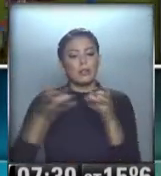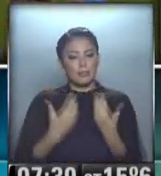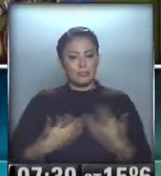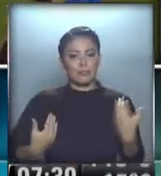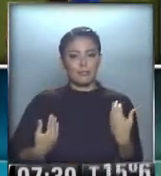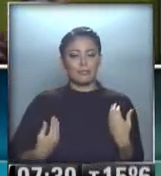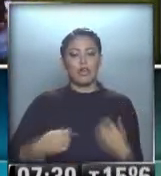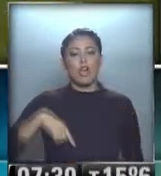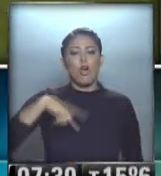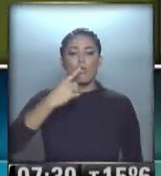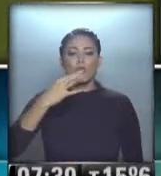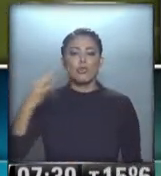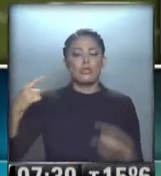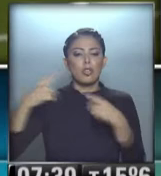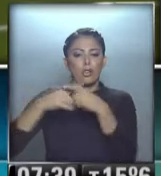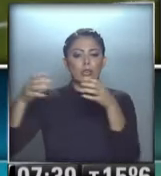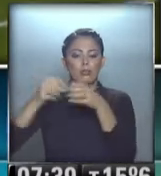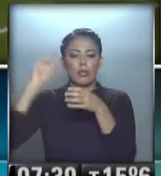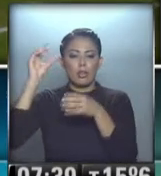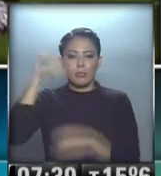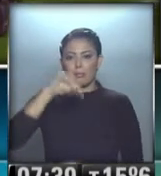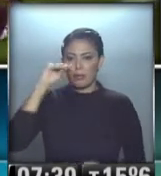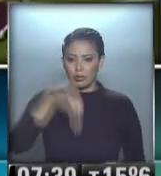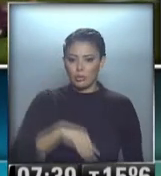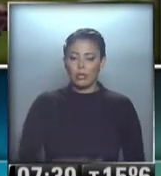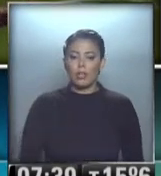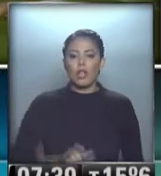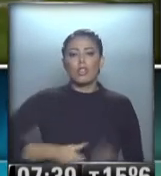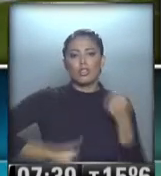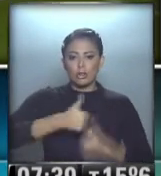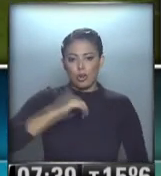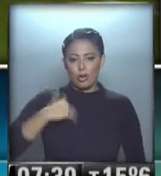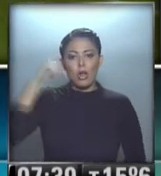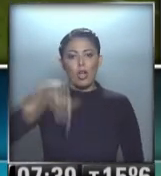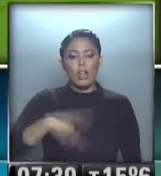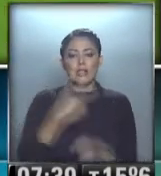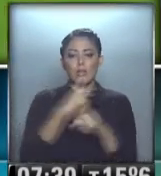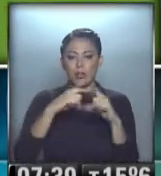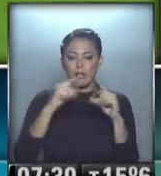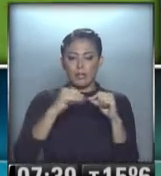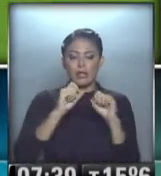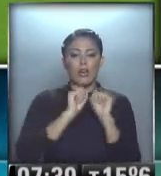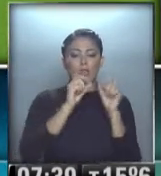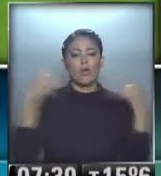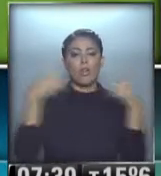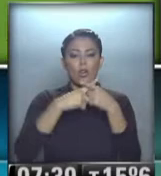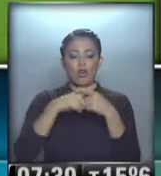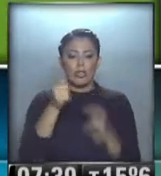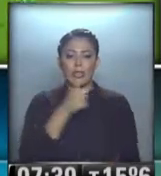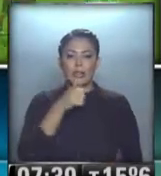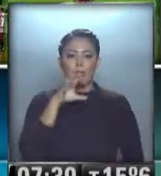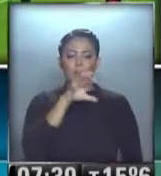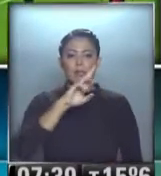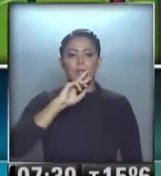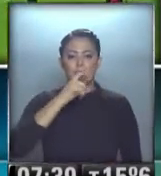cayó 1-0 con Atlético Nacional en Colombia. Por el torneo local, hoy abren la segunda fecha Godoy Cruz y Quilmes en Mendoza.